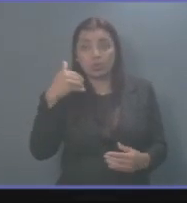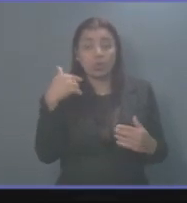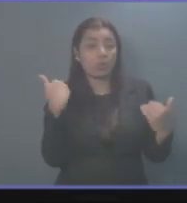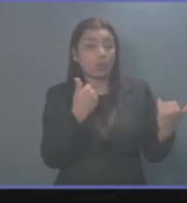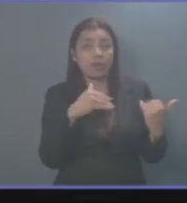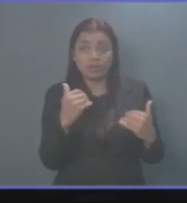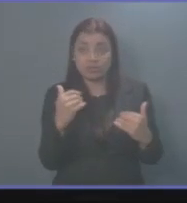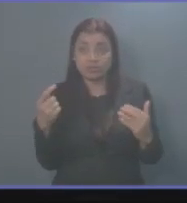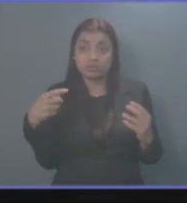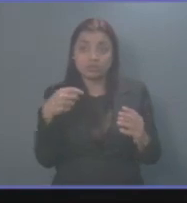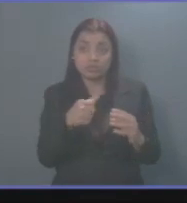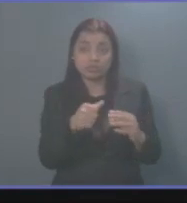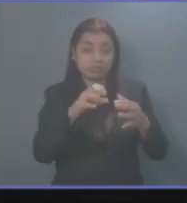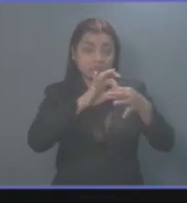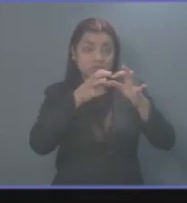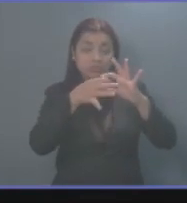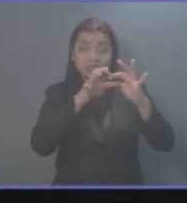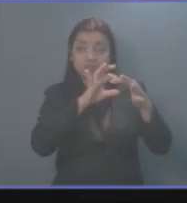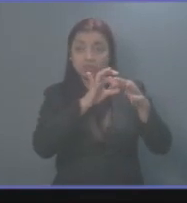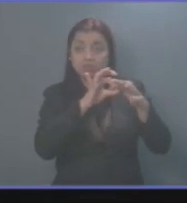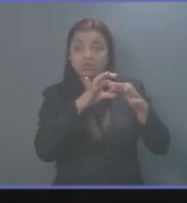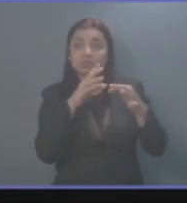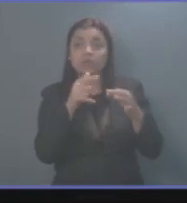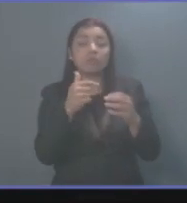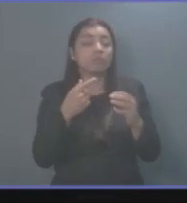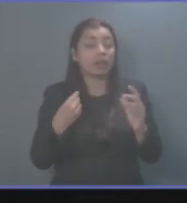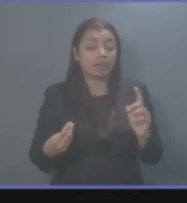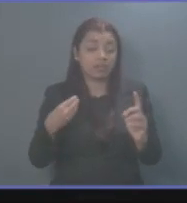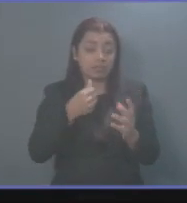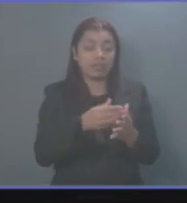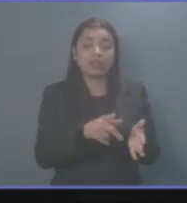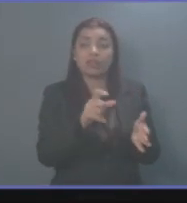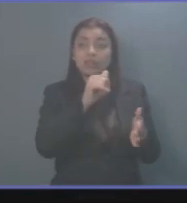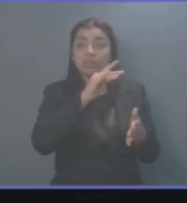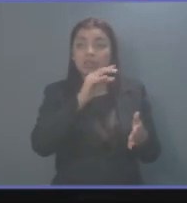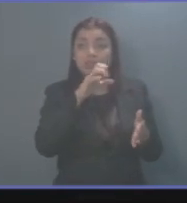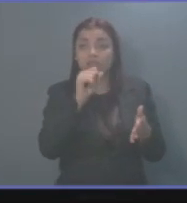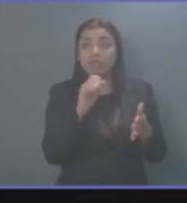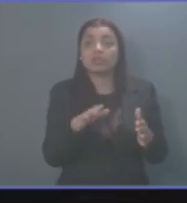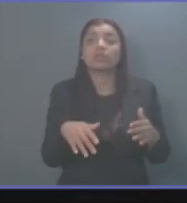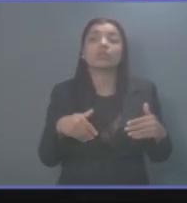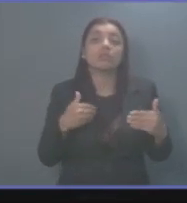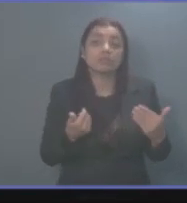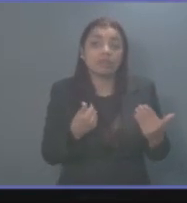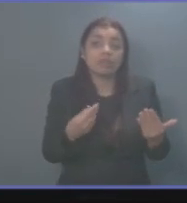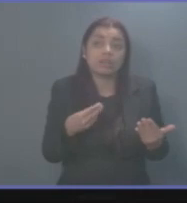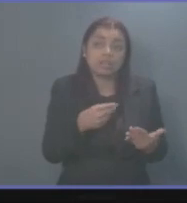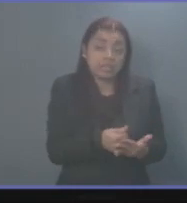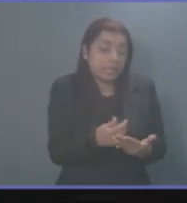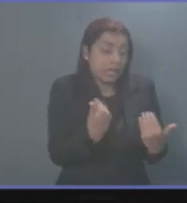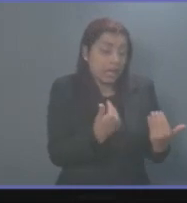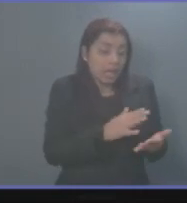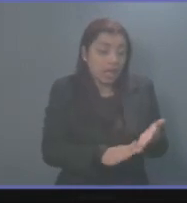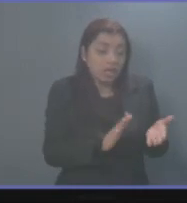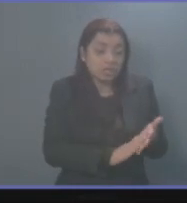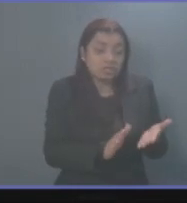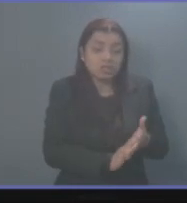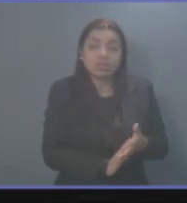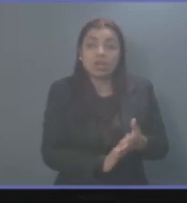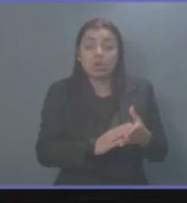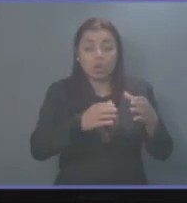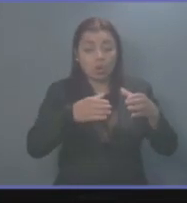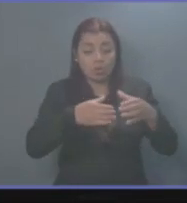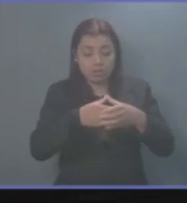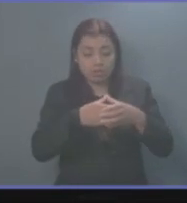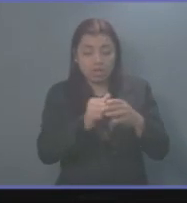para incorporar recursos a favor del INDES a efecto de financiar los gastos operativos del comité